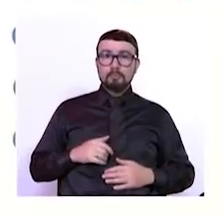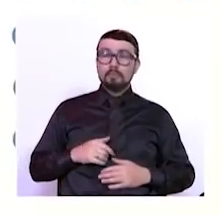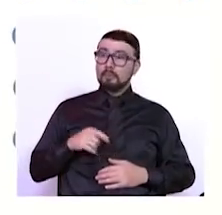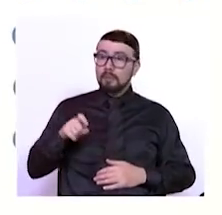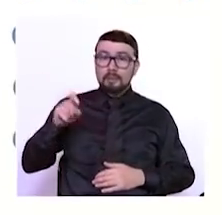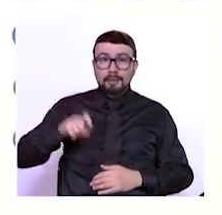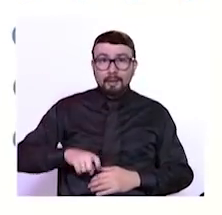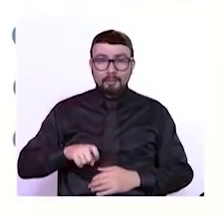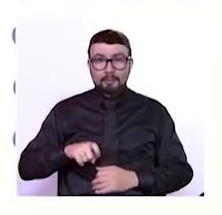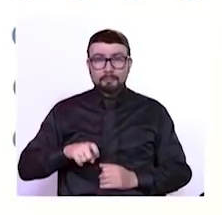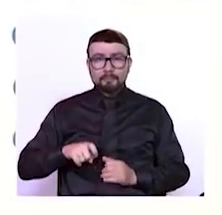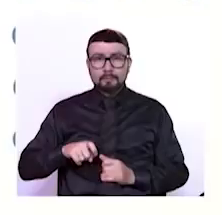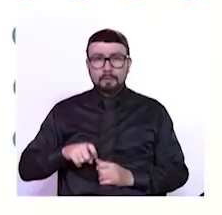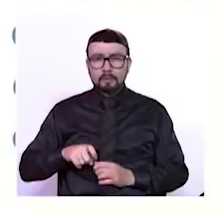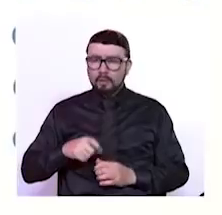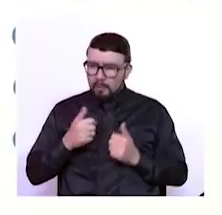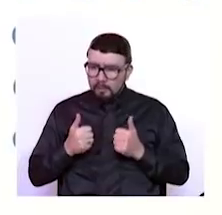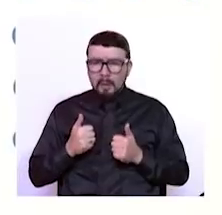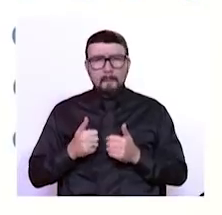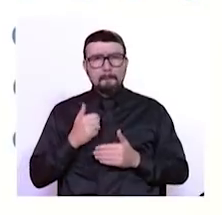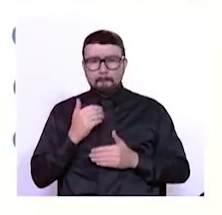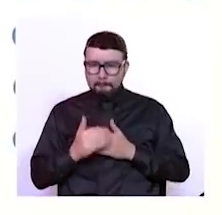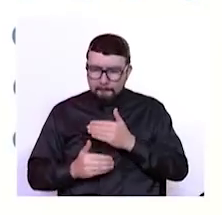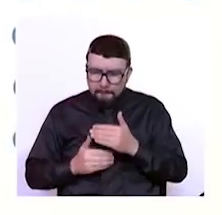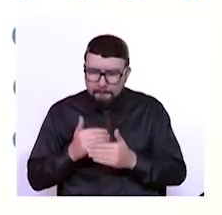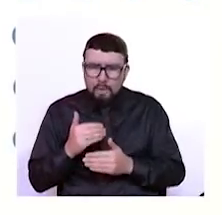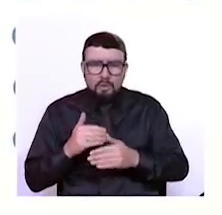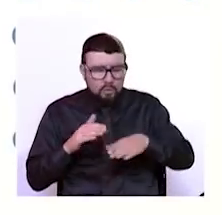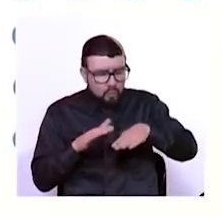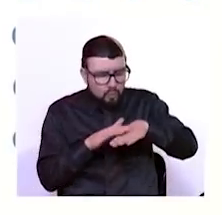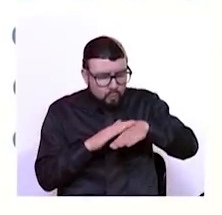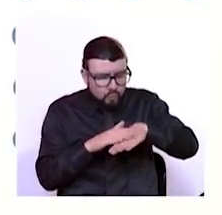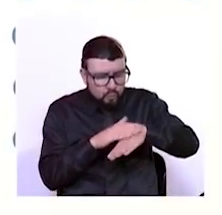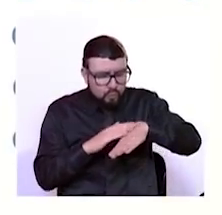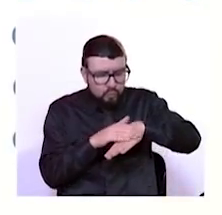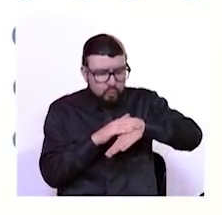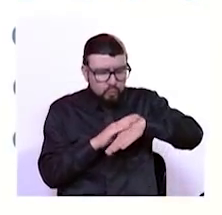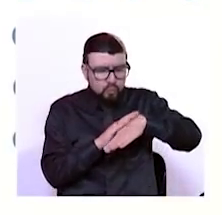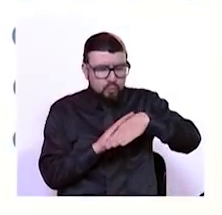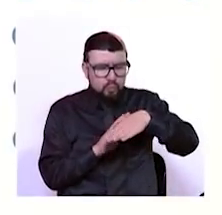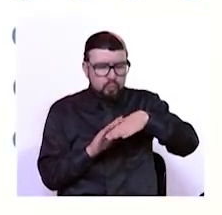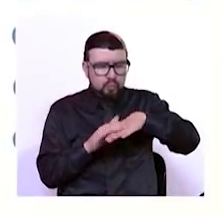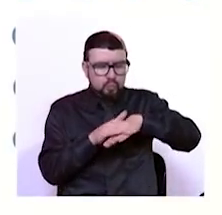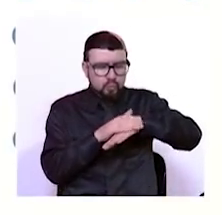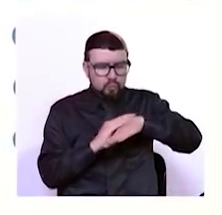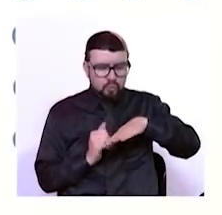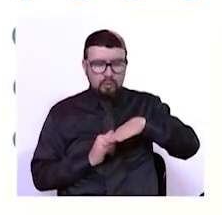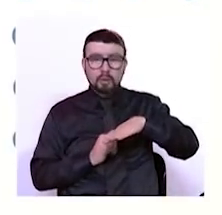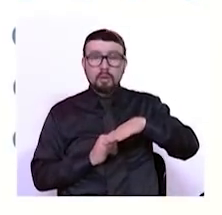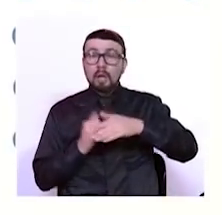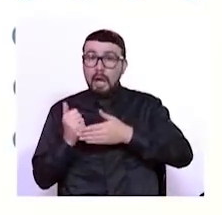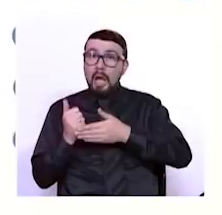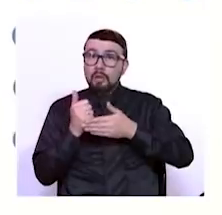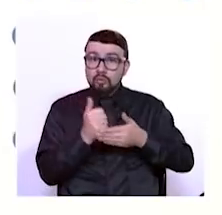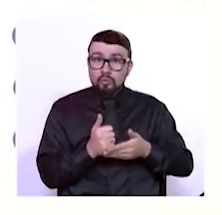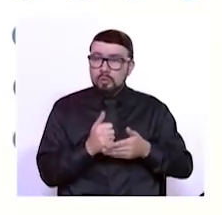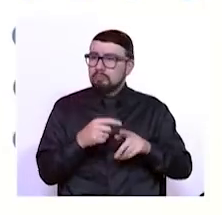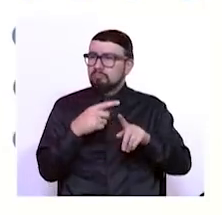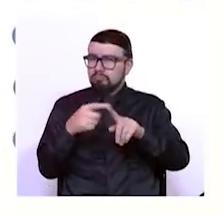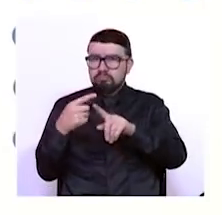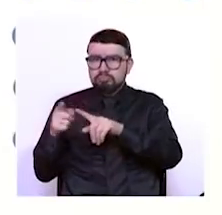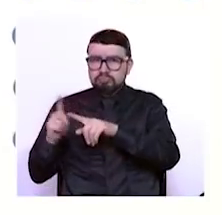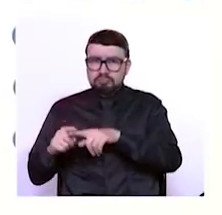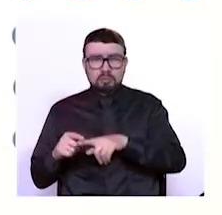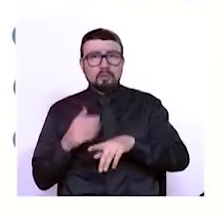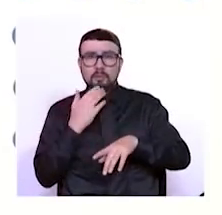Hacer un buen proceso de curación de la herida, ayudado por otros medios